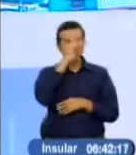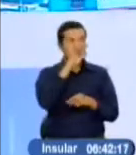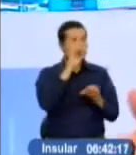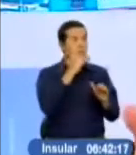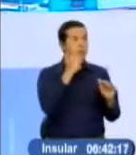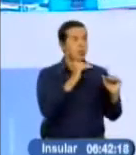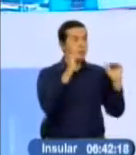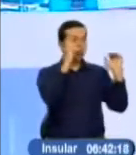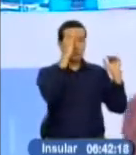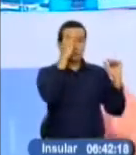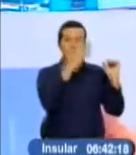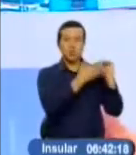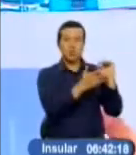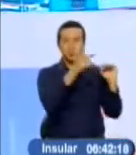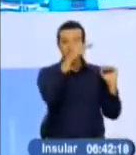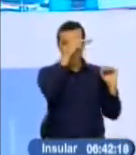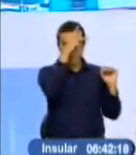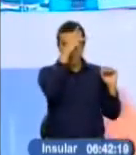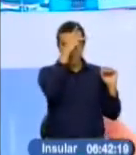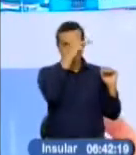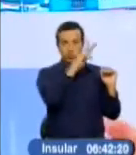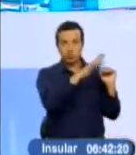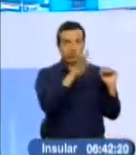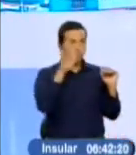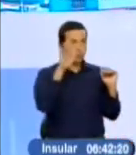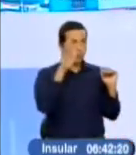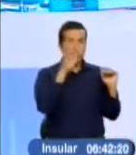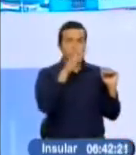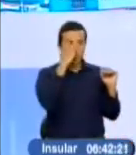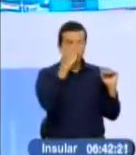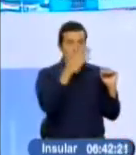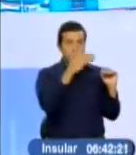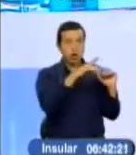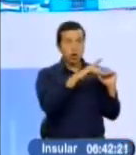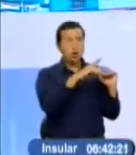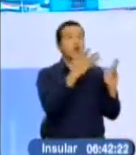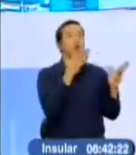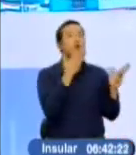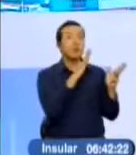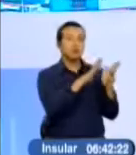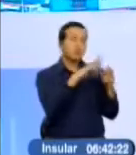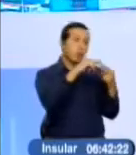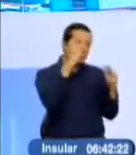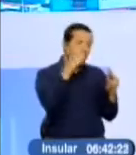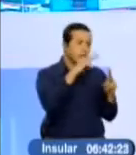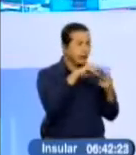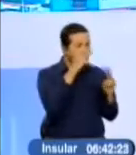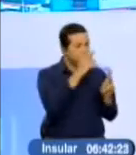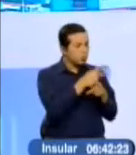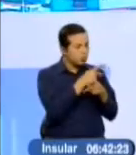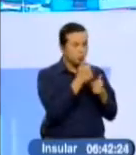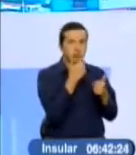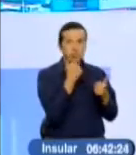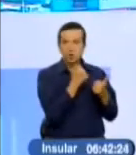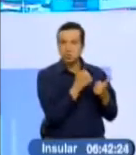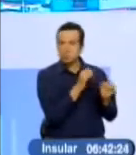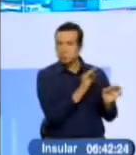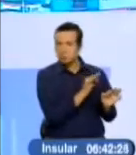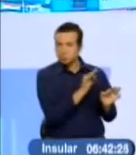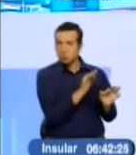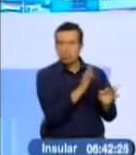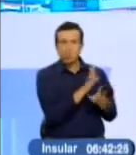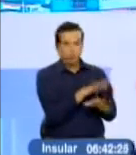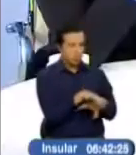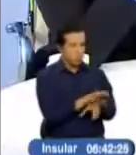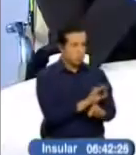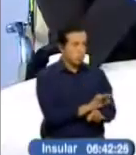calidad porque porque los peruanos son marcianos no porque ellos tienen mejor genética mejor productividad de sus cultivos